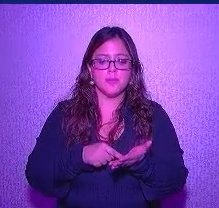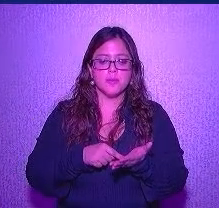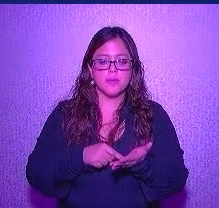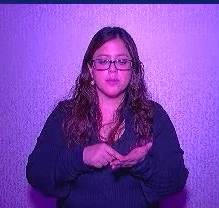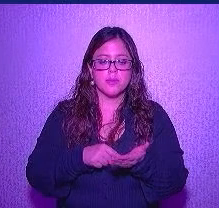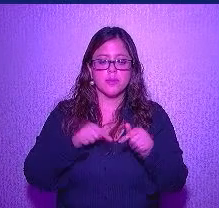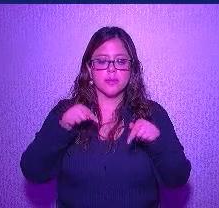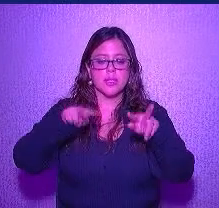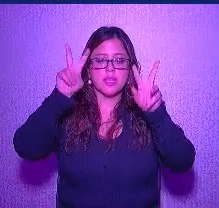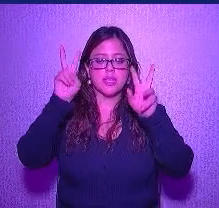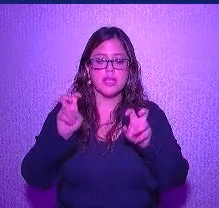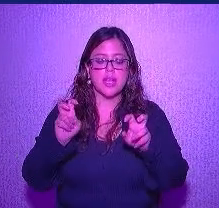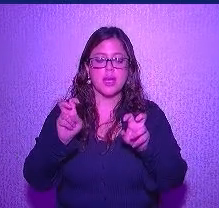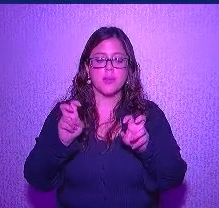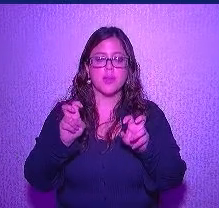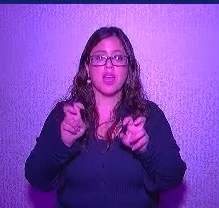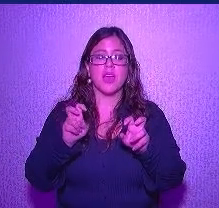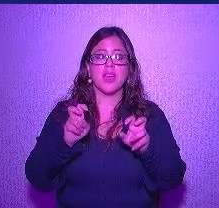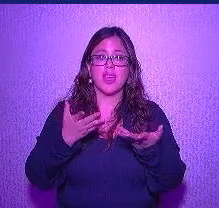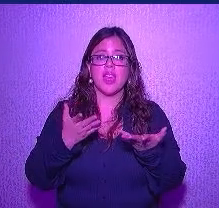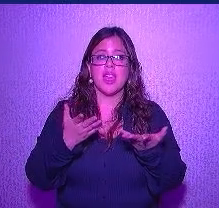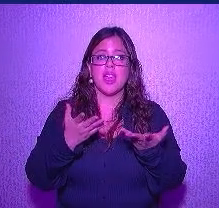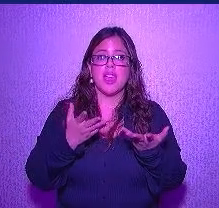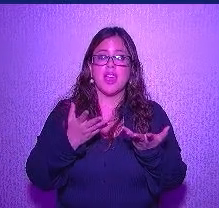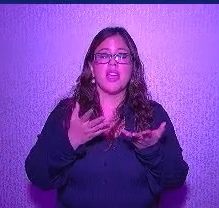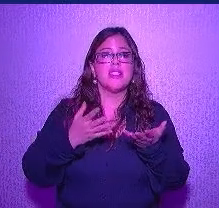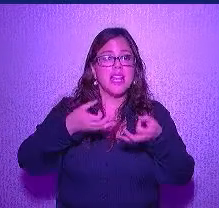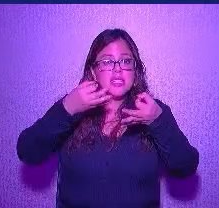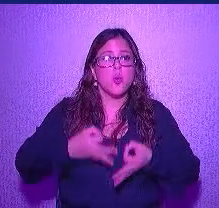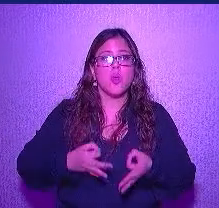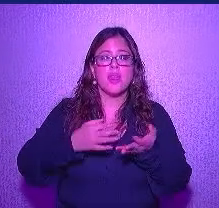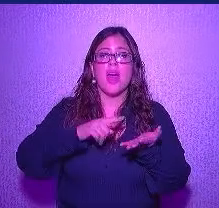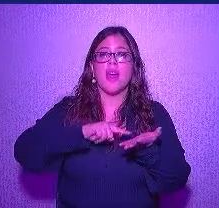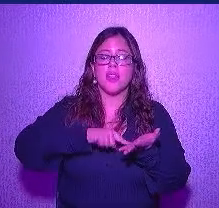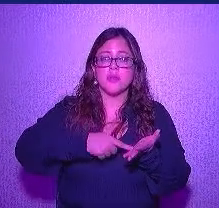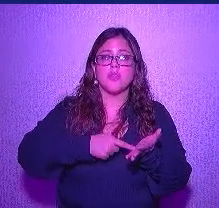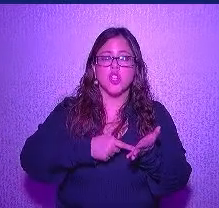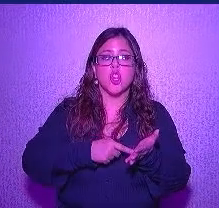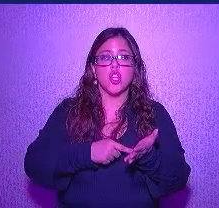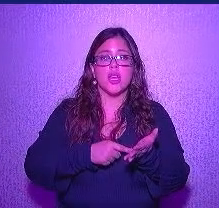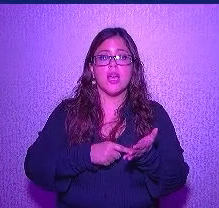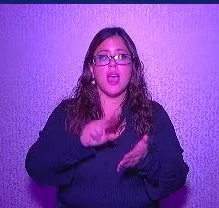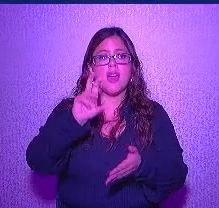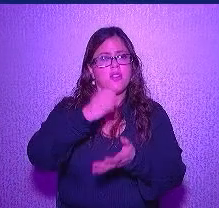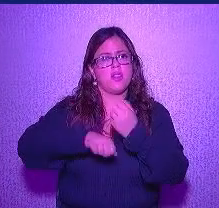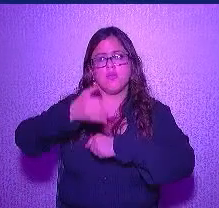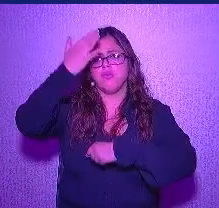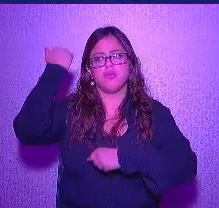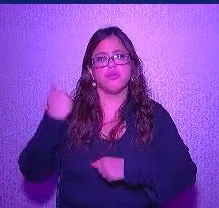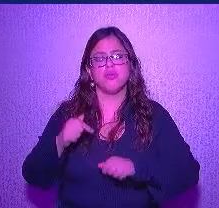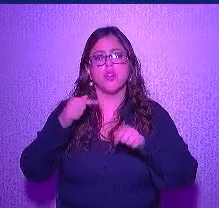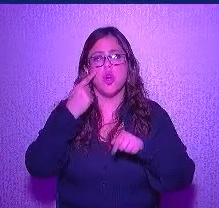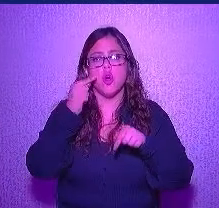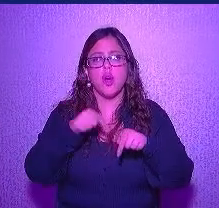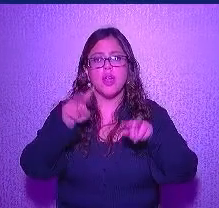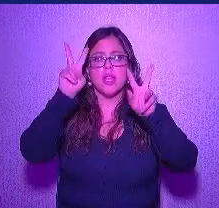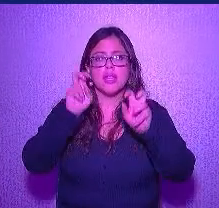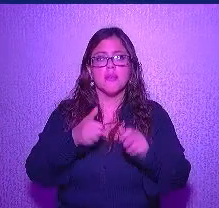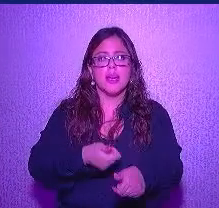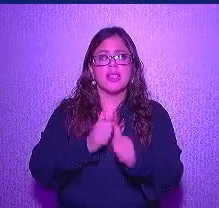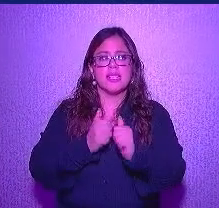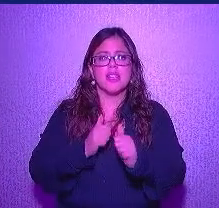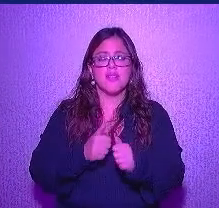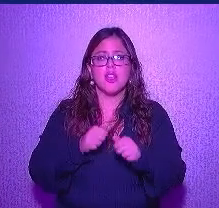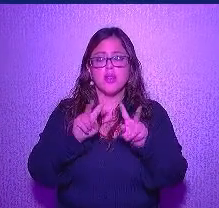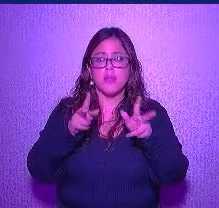tema de ciberseguridad hace más de 20 años y una de las cosas que ha sido interesante es que la perspectiva de no solamente los desafíos y las